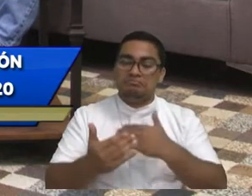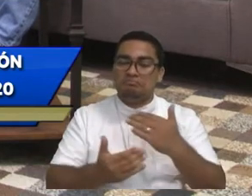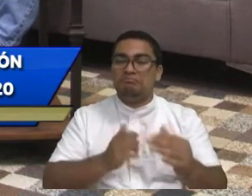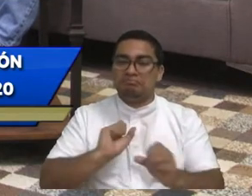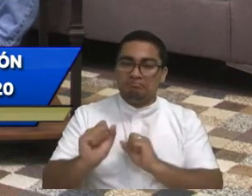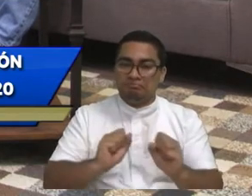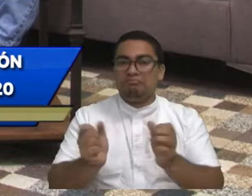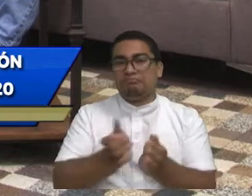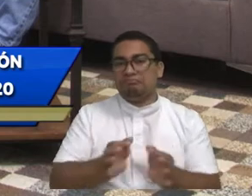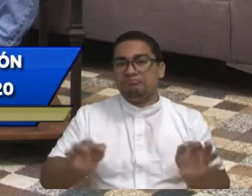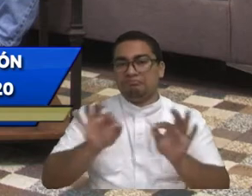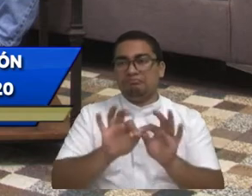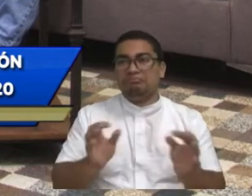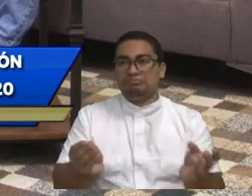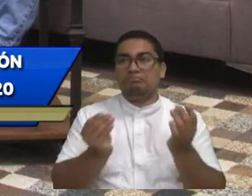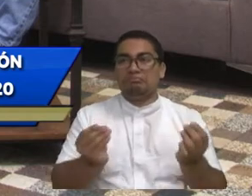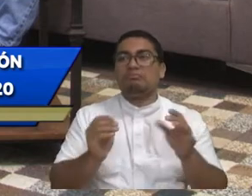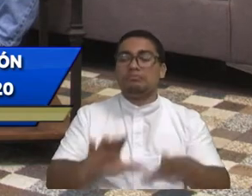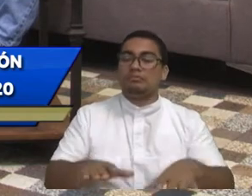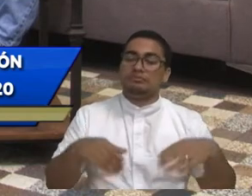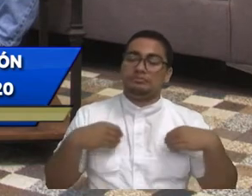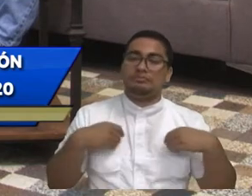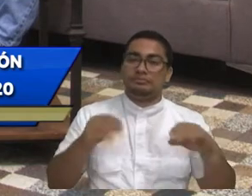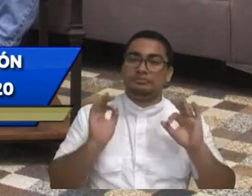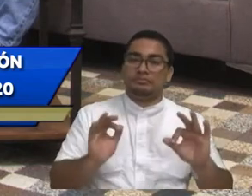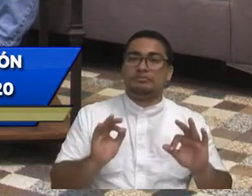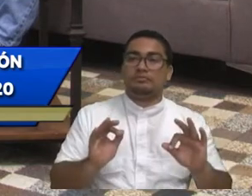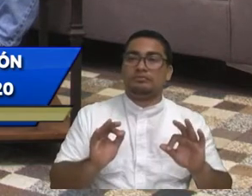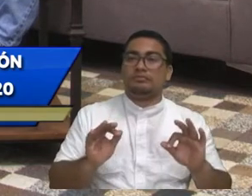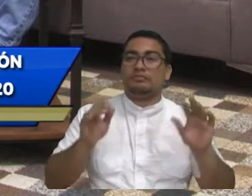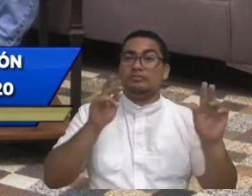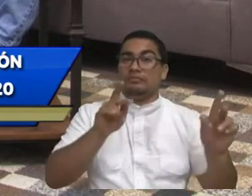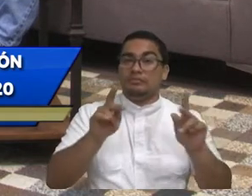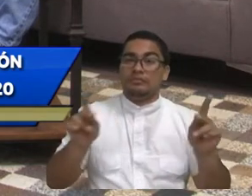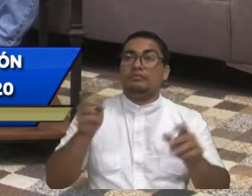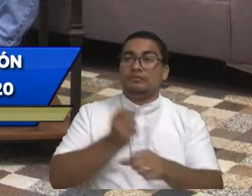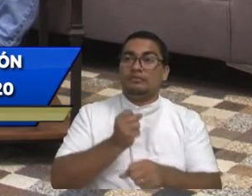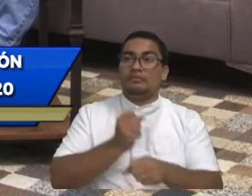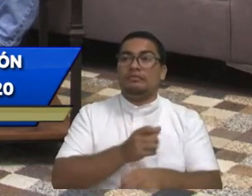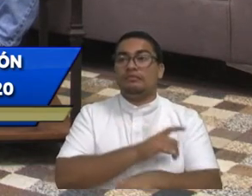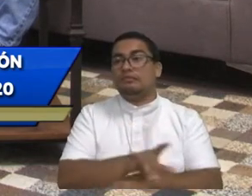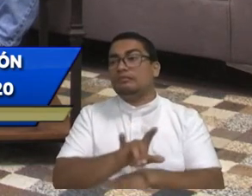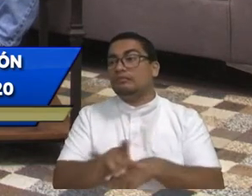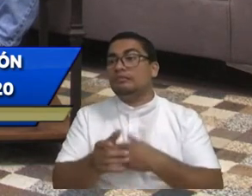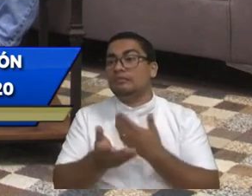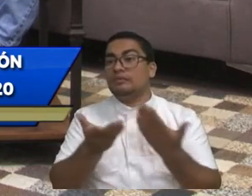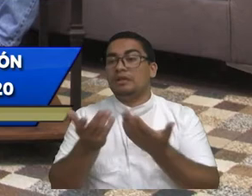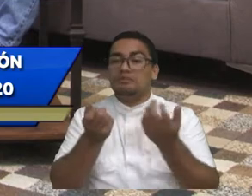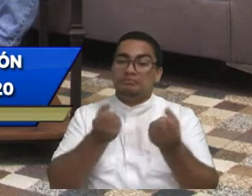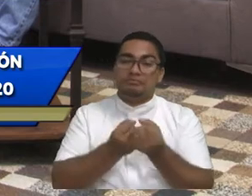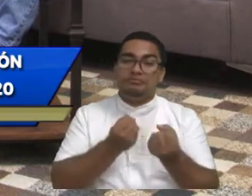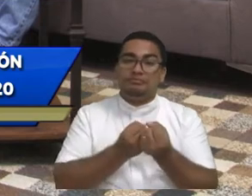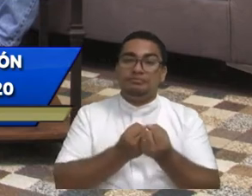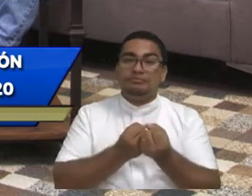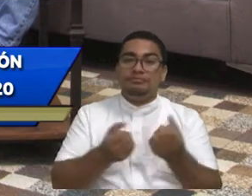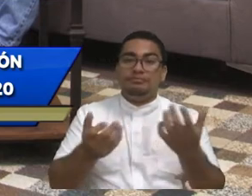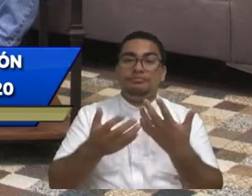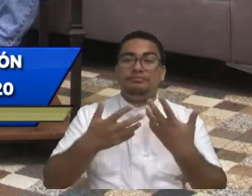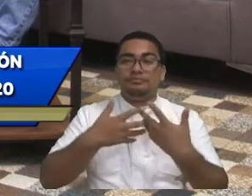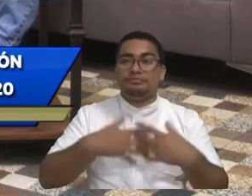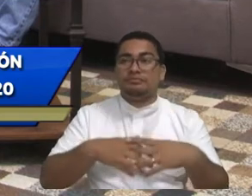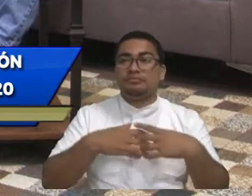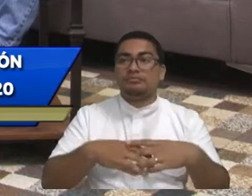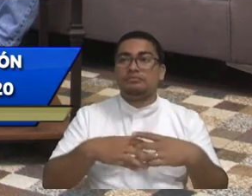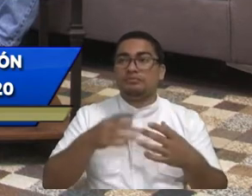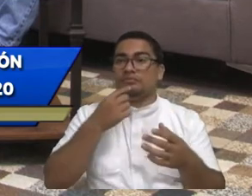importante tiene esa aceptación porque el trabajador busca pues un respaldo y las empresas dentro de